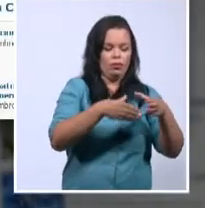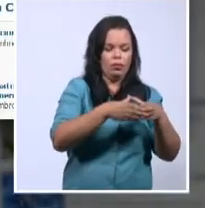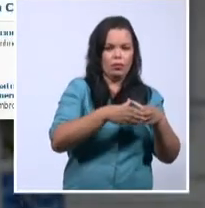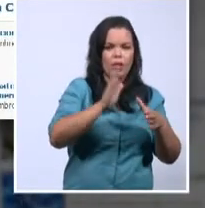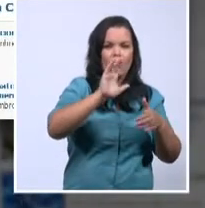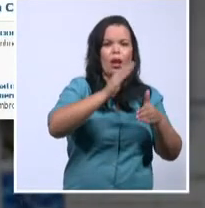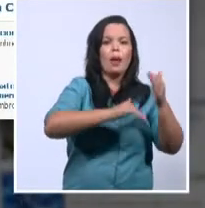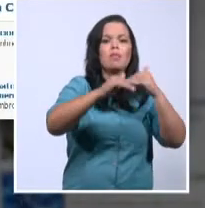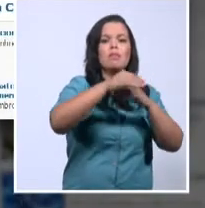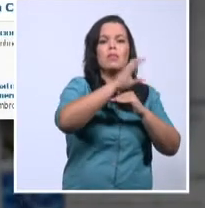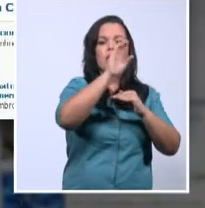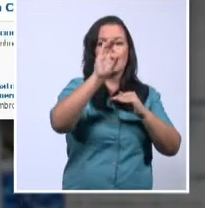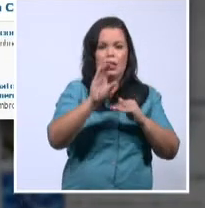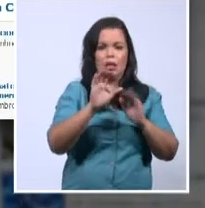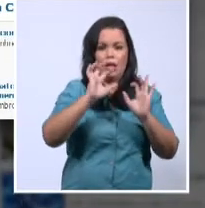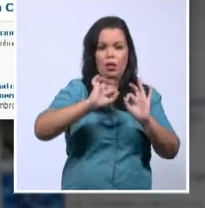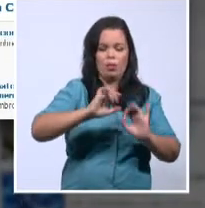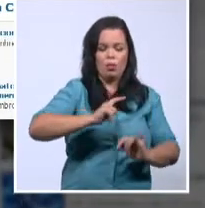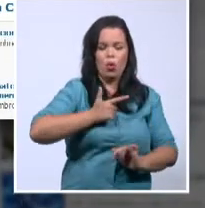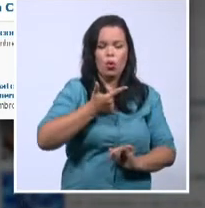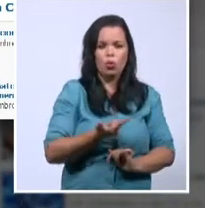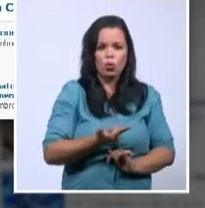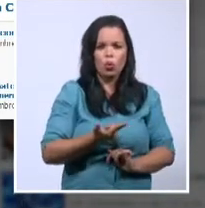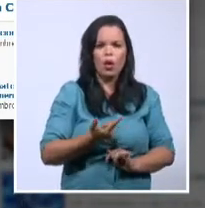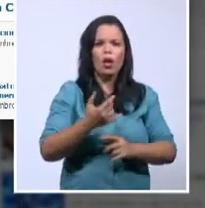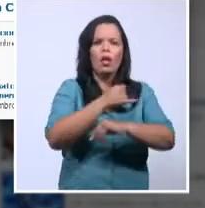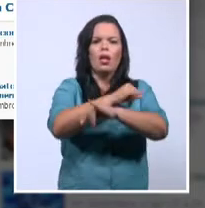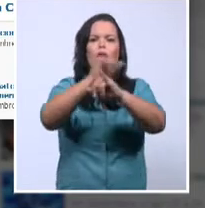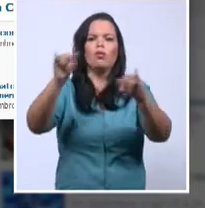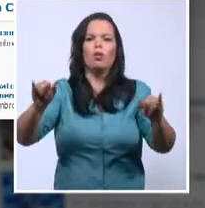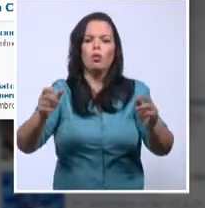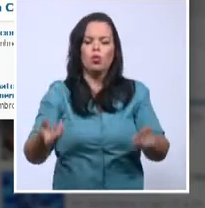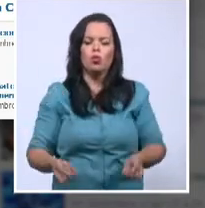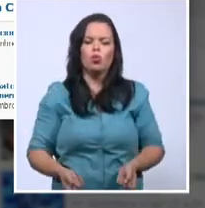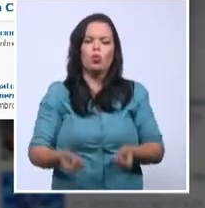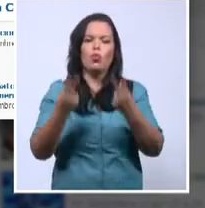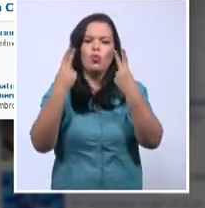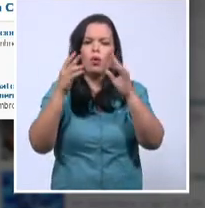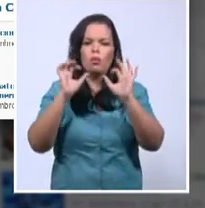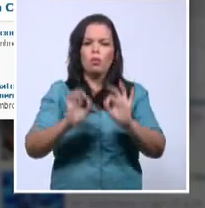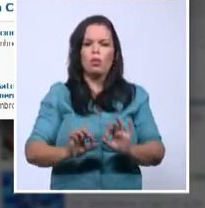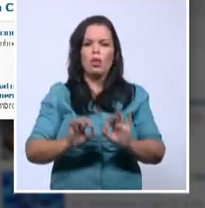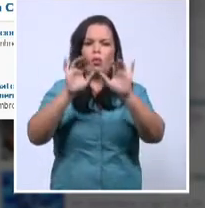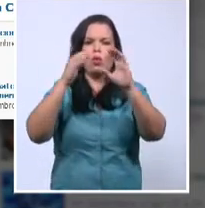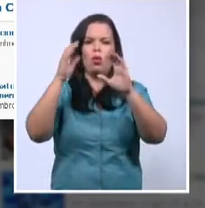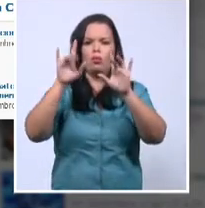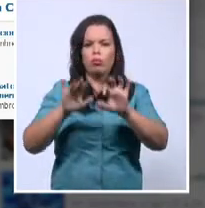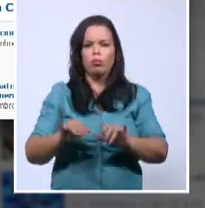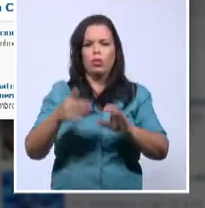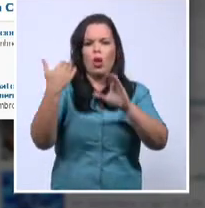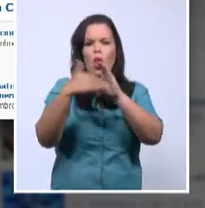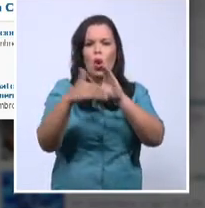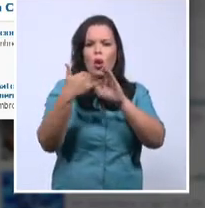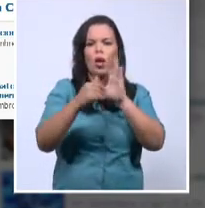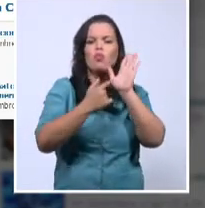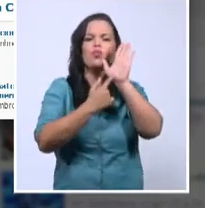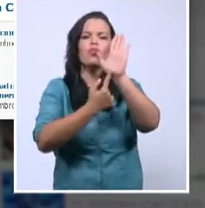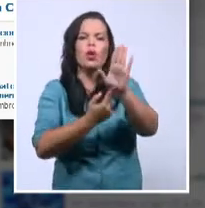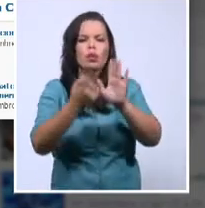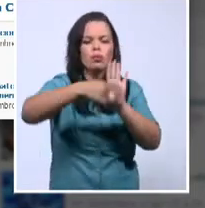estas condiciones y estas demandas que son inaceptables. Es decir, bajo ningún principio vamos desde una revolución en el poder, desde un